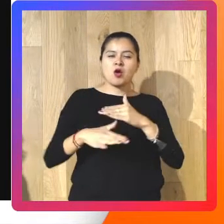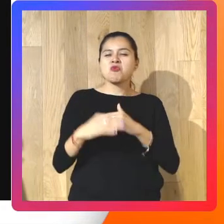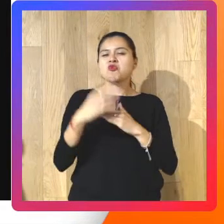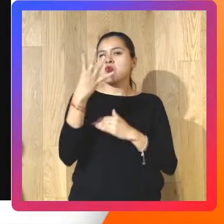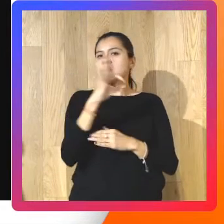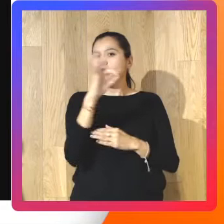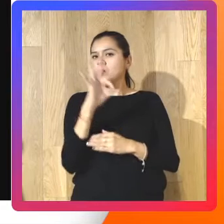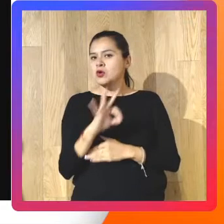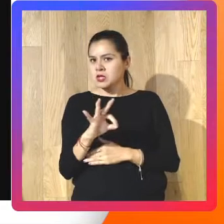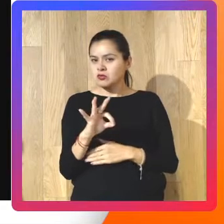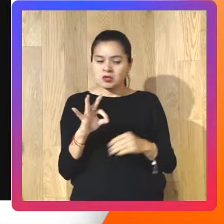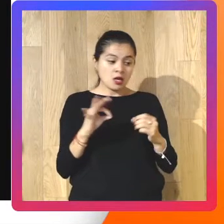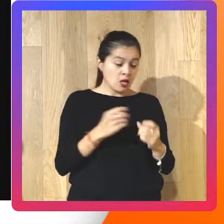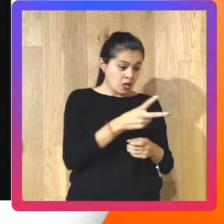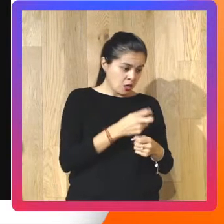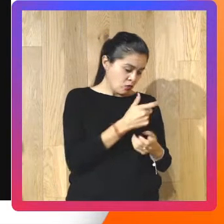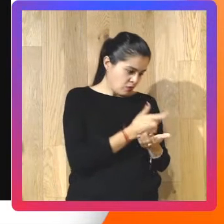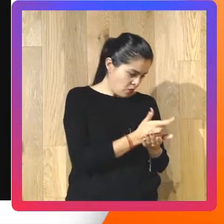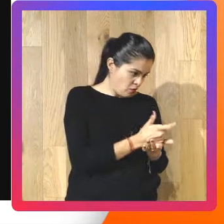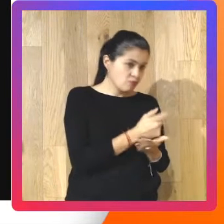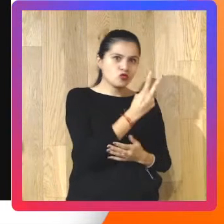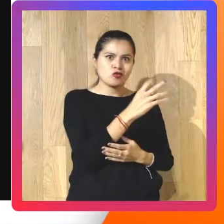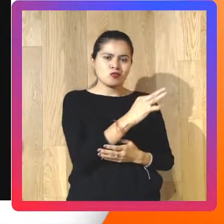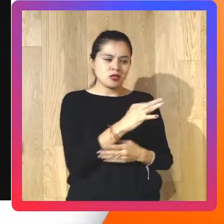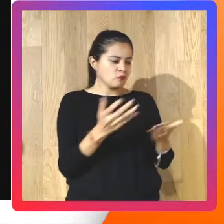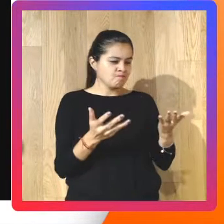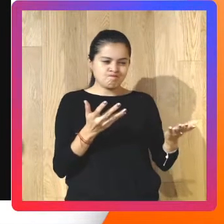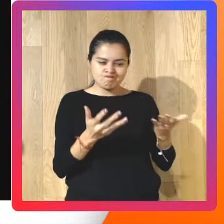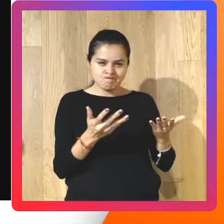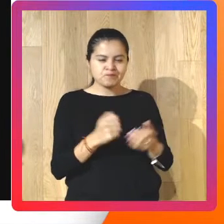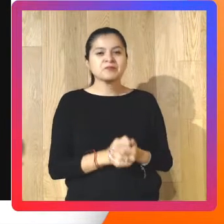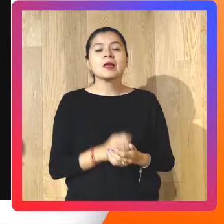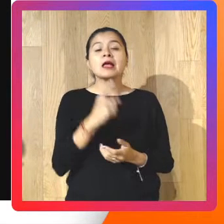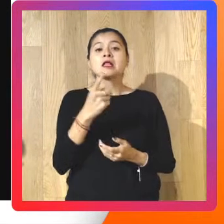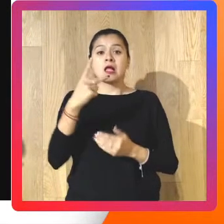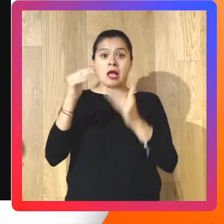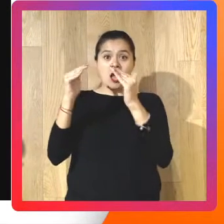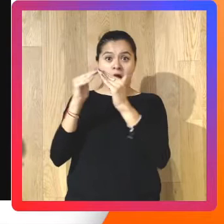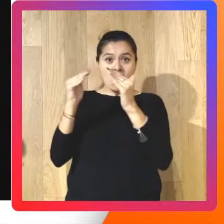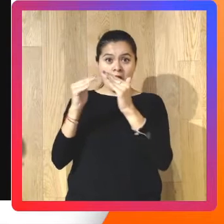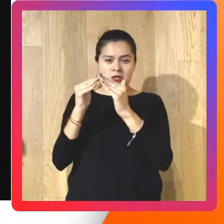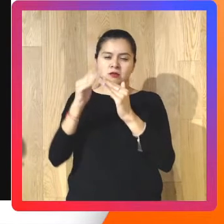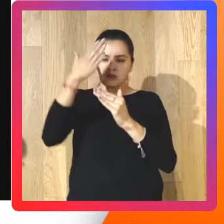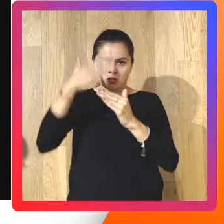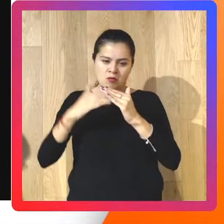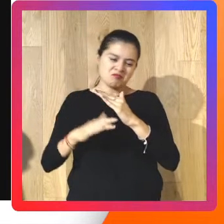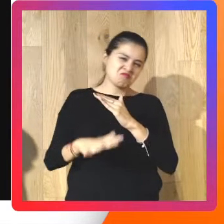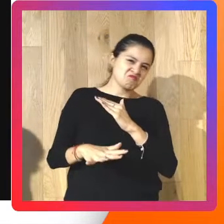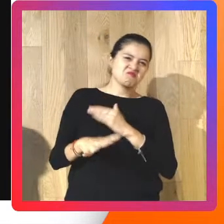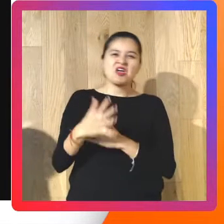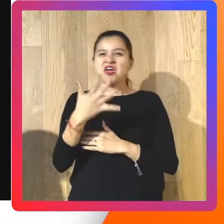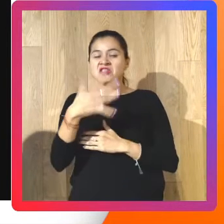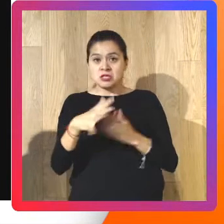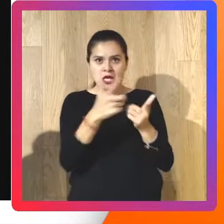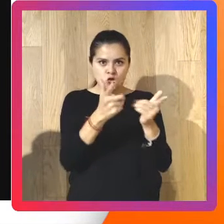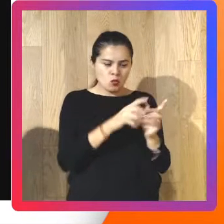4% y el ingreso laboral 2%, pero lo interesante es esto. En los hogares del decil más bajo, ya saben que son 10